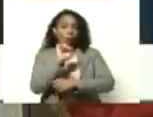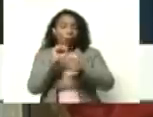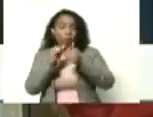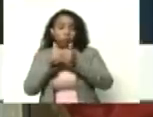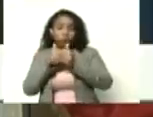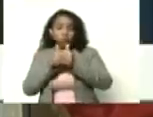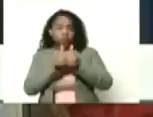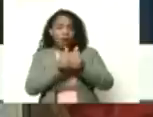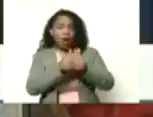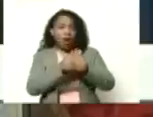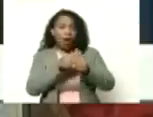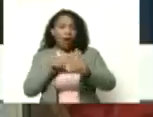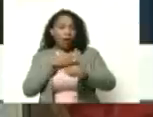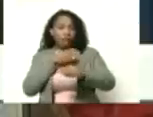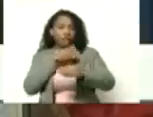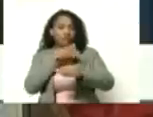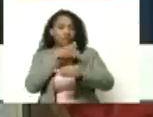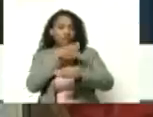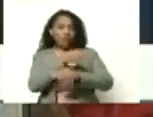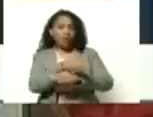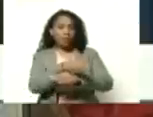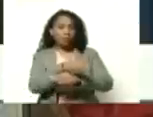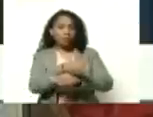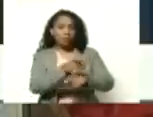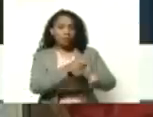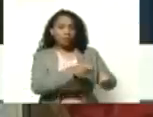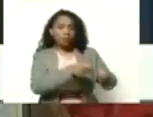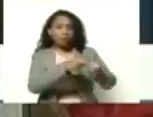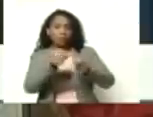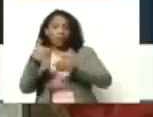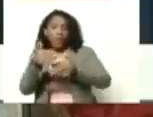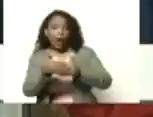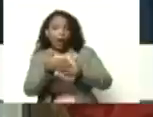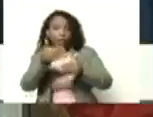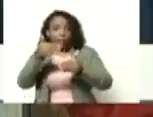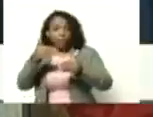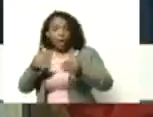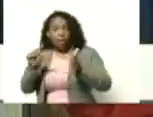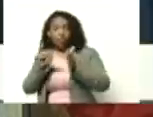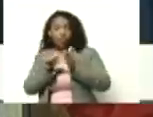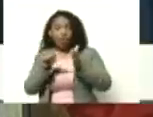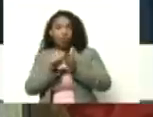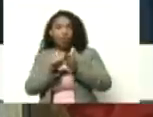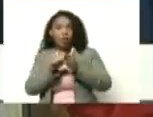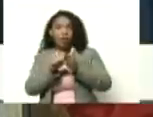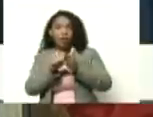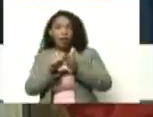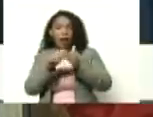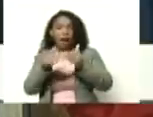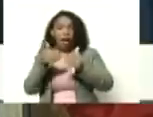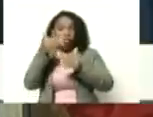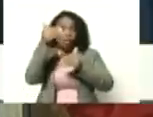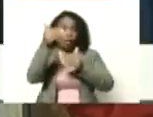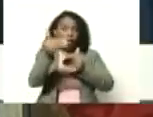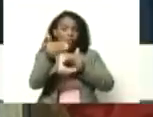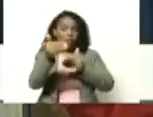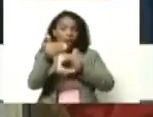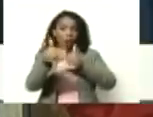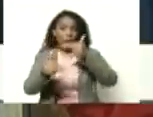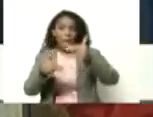que iba en la retaguardia donde andaba los